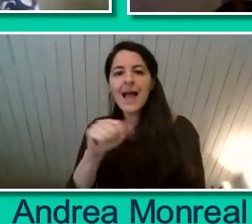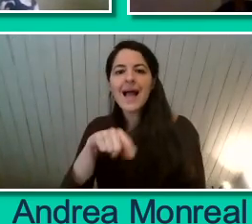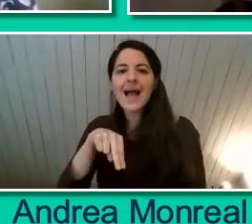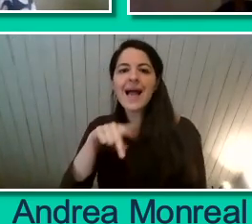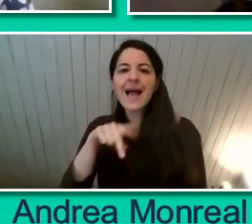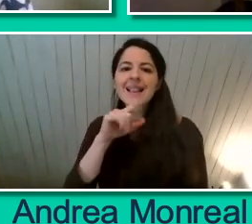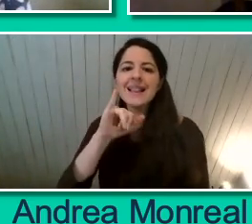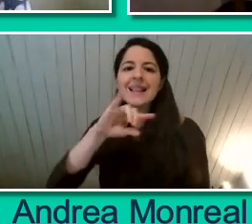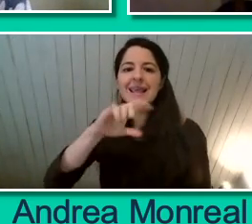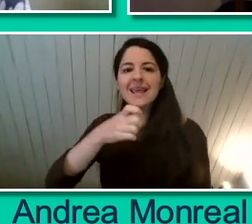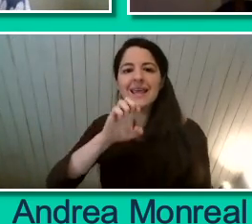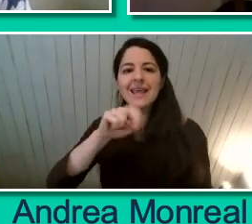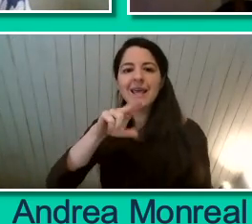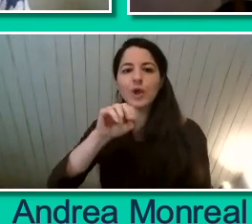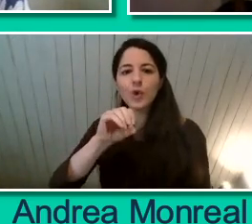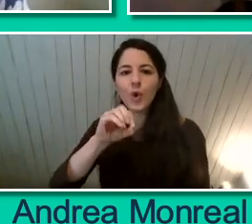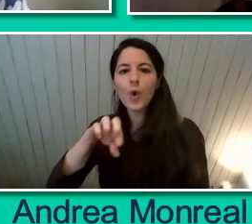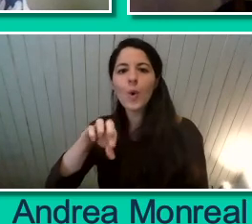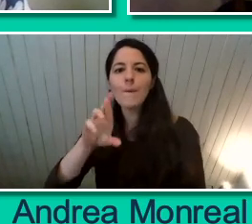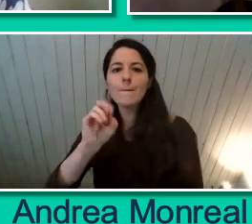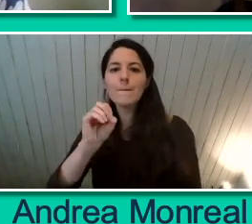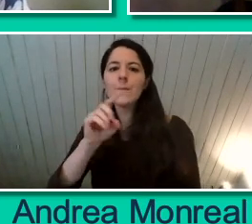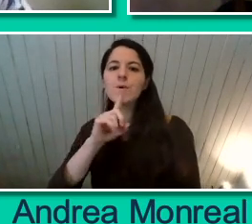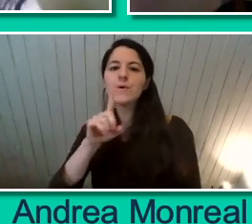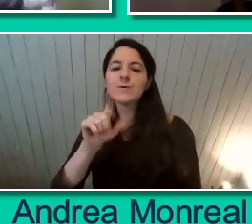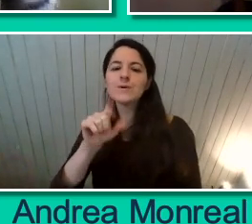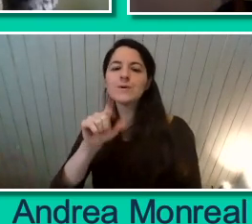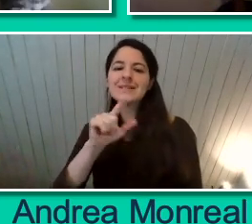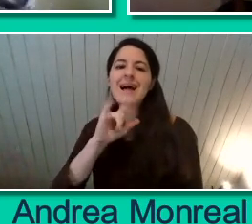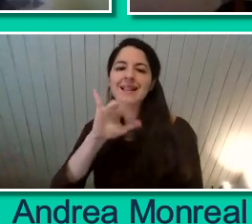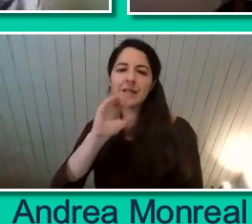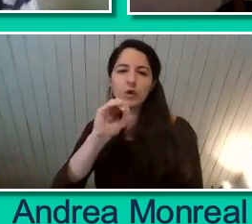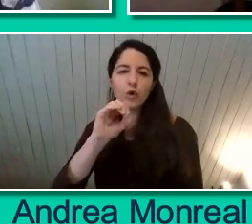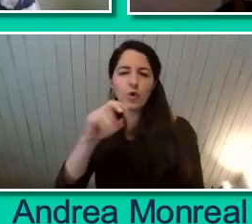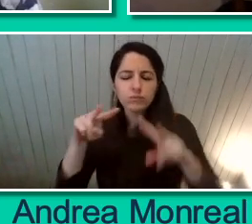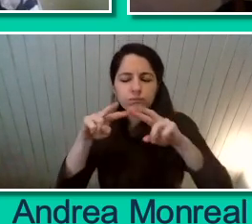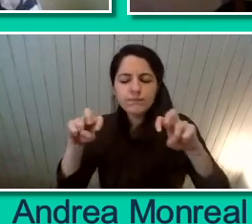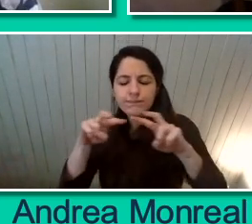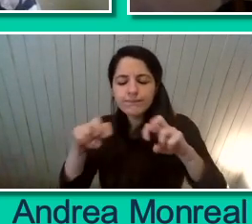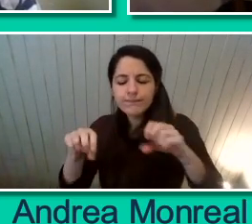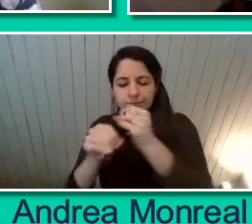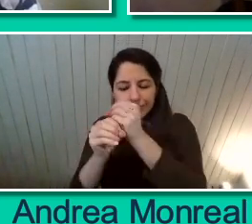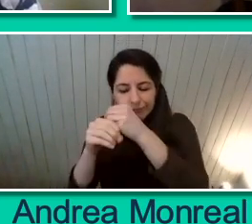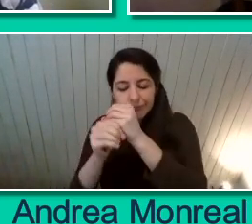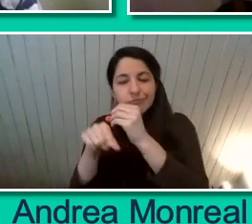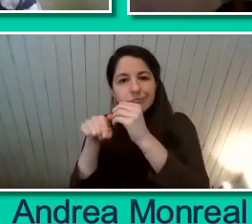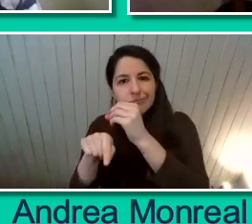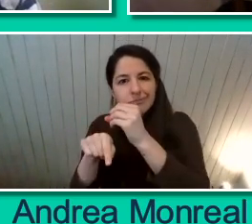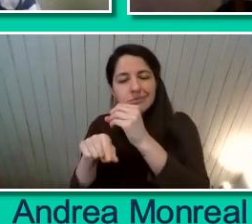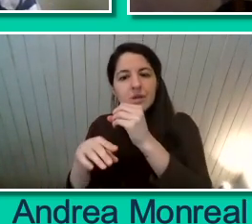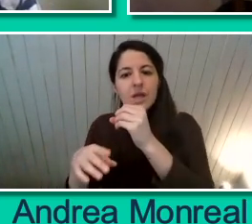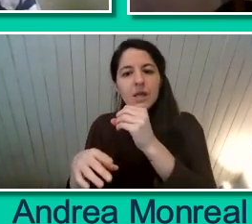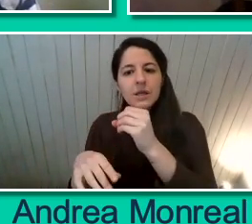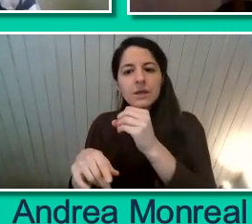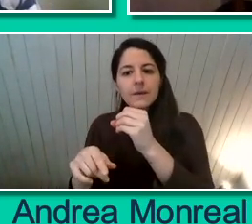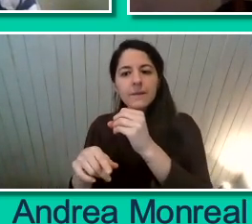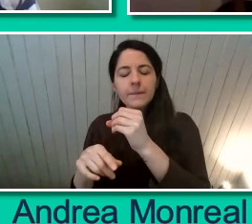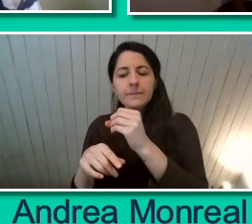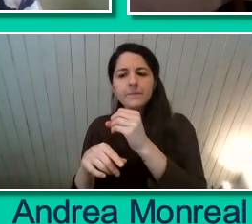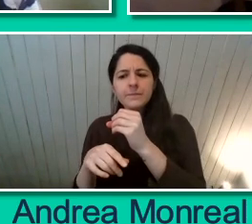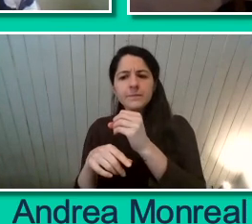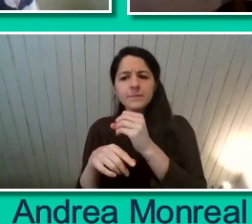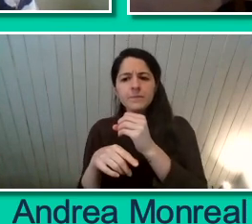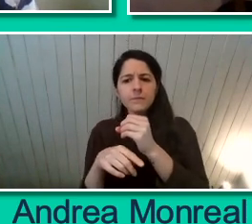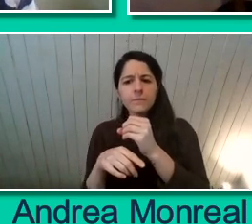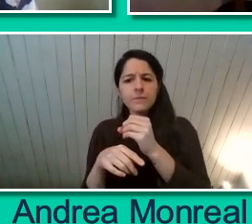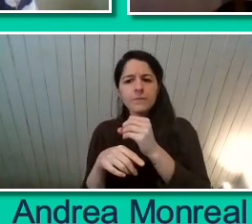Esta sustancia es secretada por la próstata. No, vamos a ver, puede